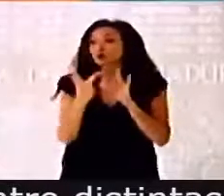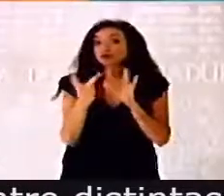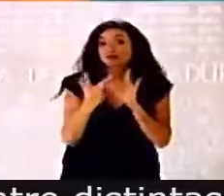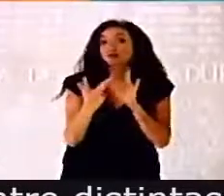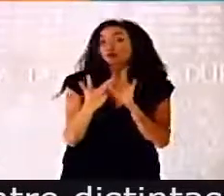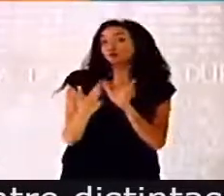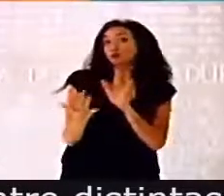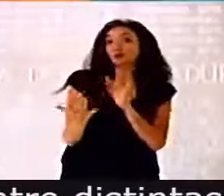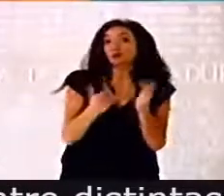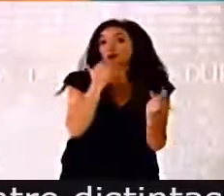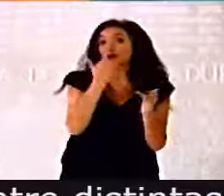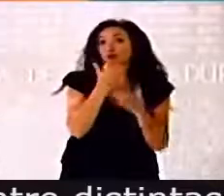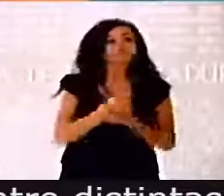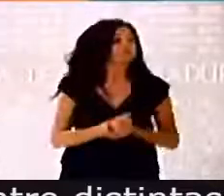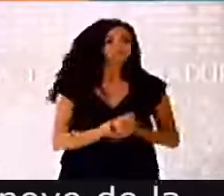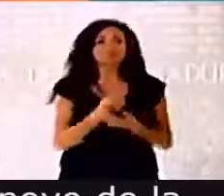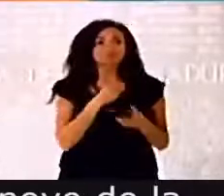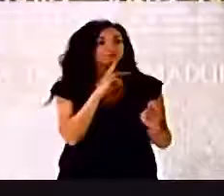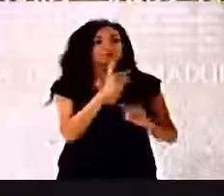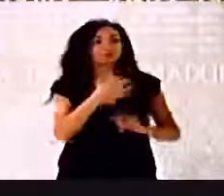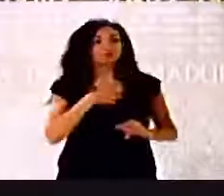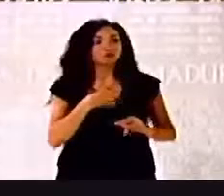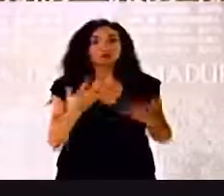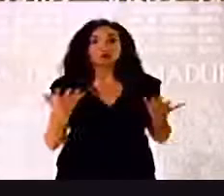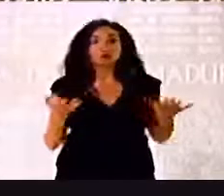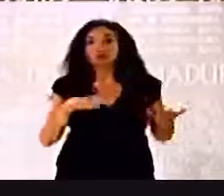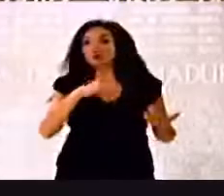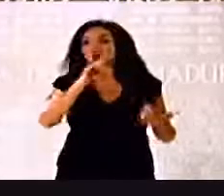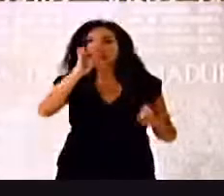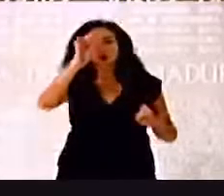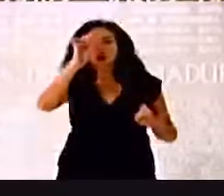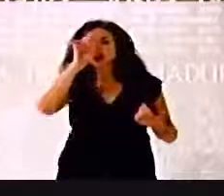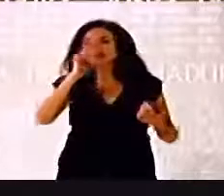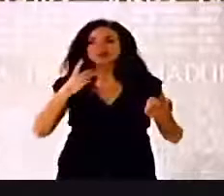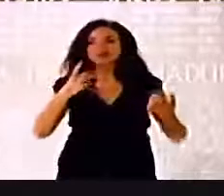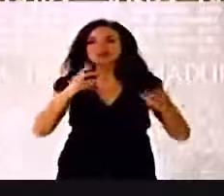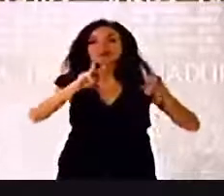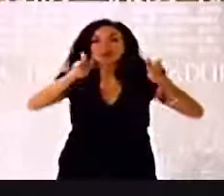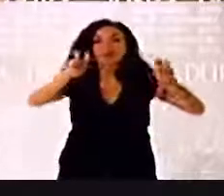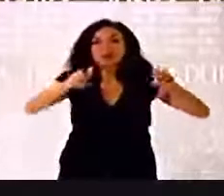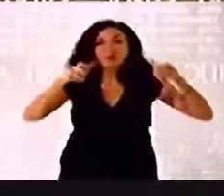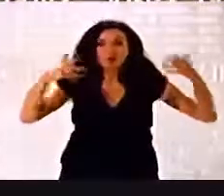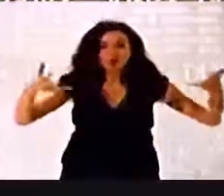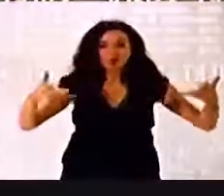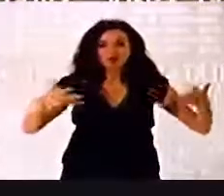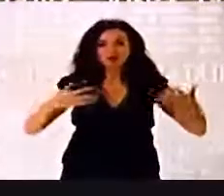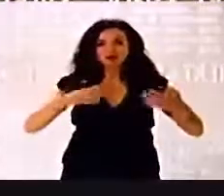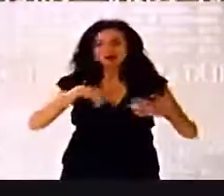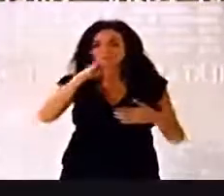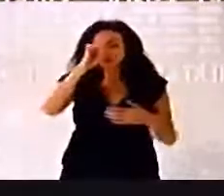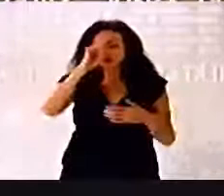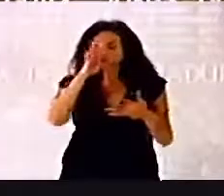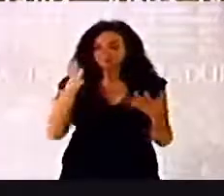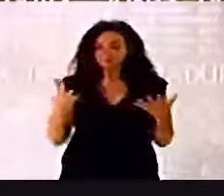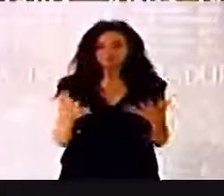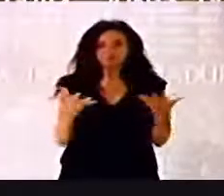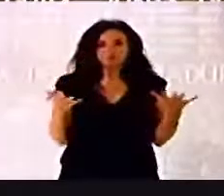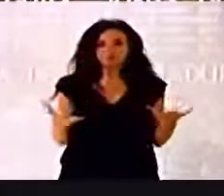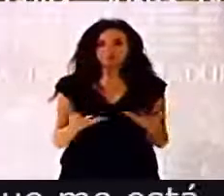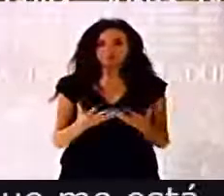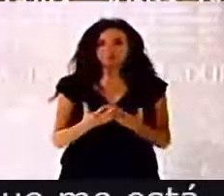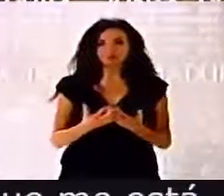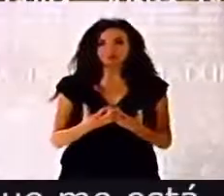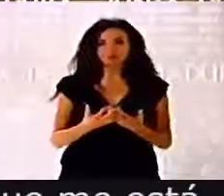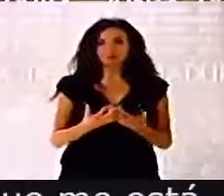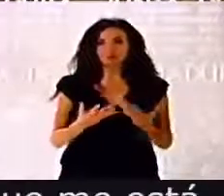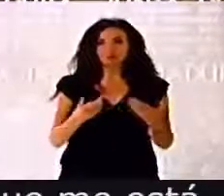recientemente. No puedo contestarle porque no sé situarme en lo que me está preguntando. No sé situarme en lo que me está preguntando. Al término